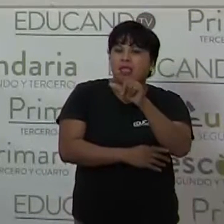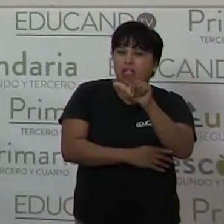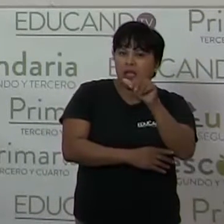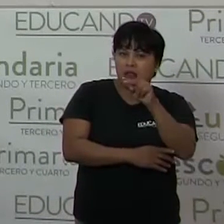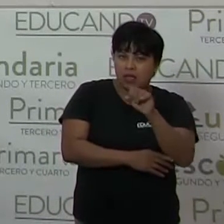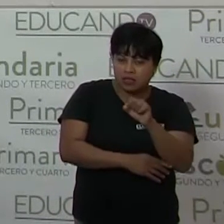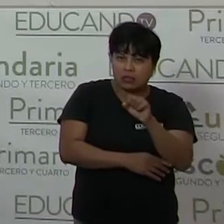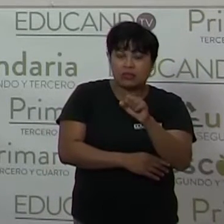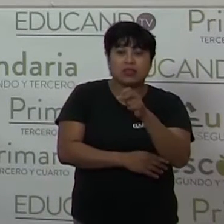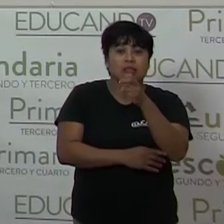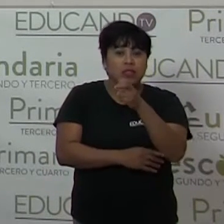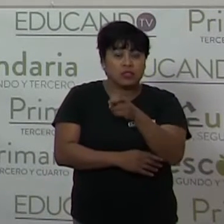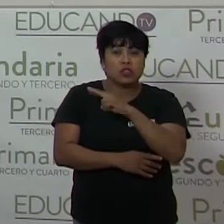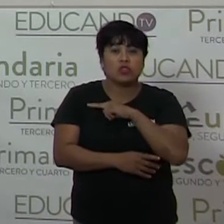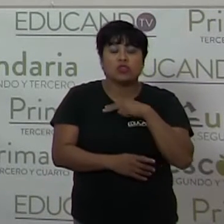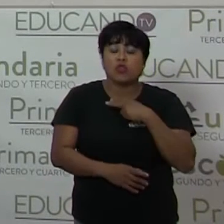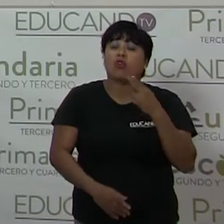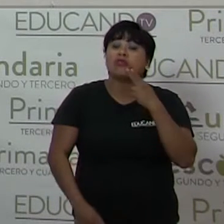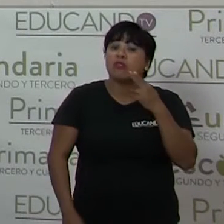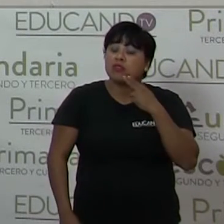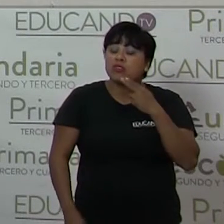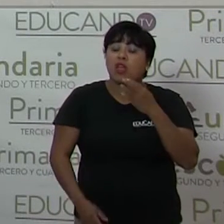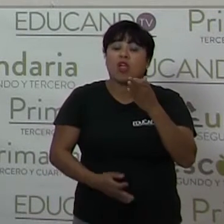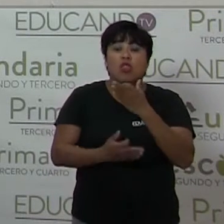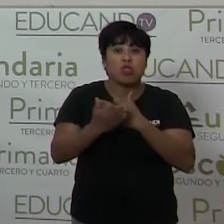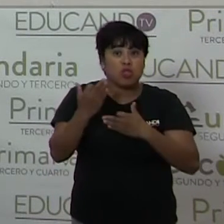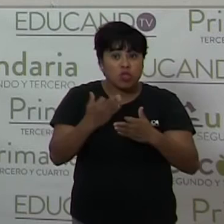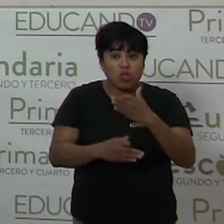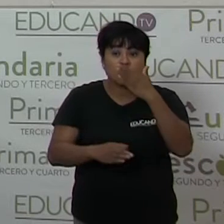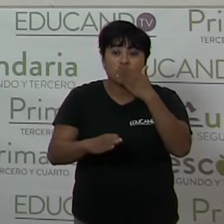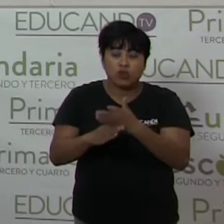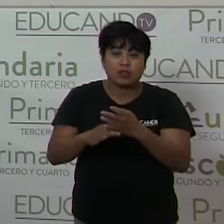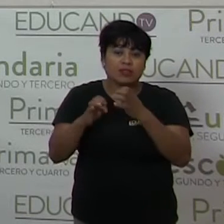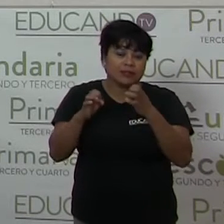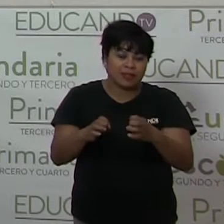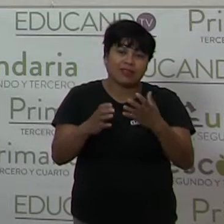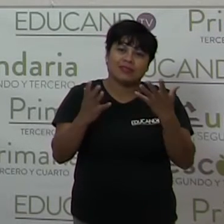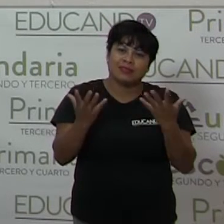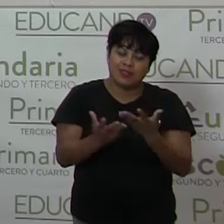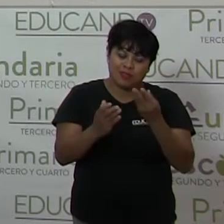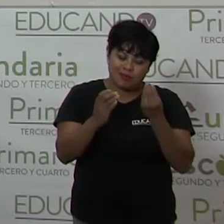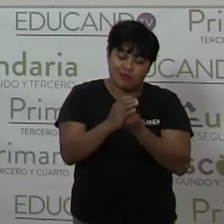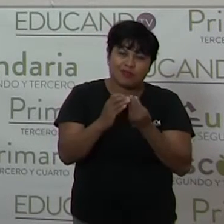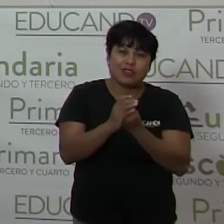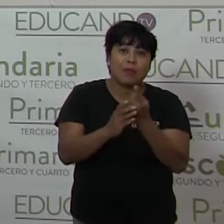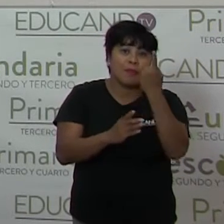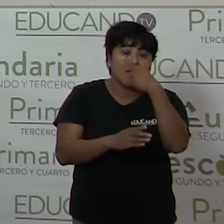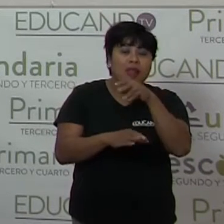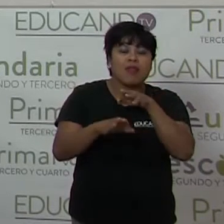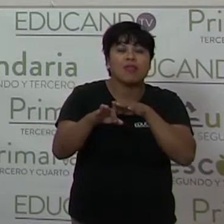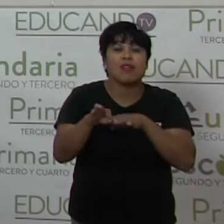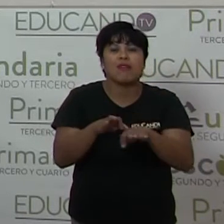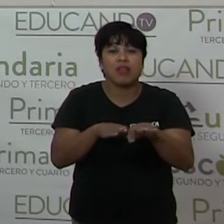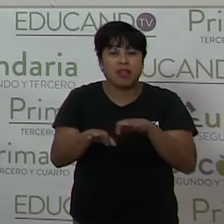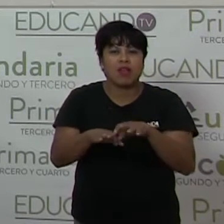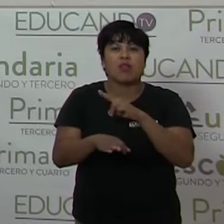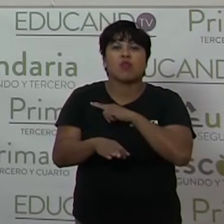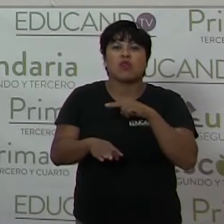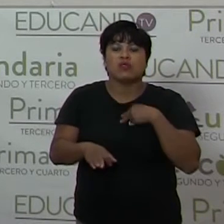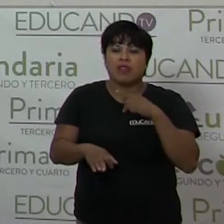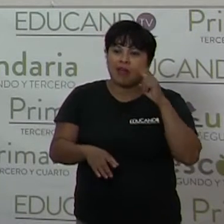y que realmente nos ha servido a todos los que estamos haciendo este programa para trabajar